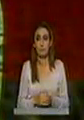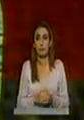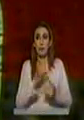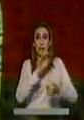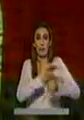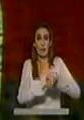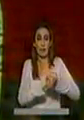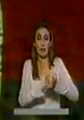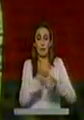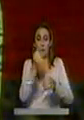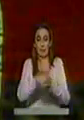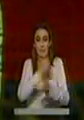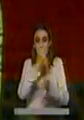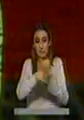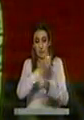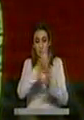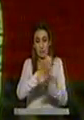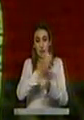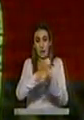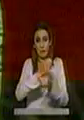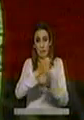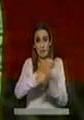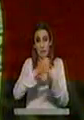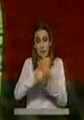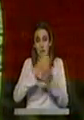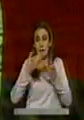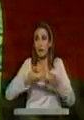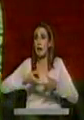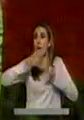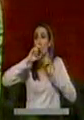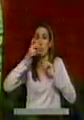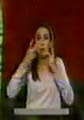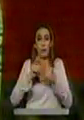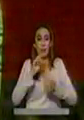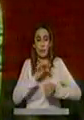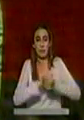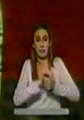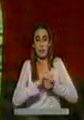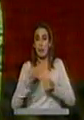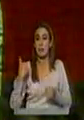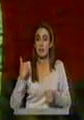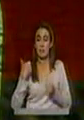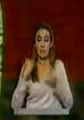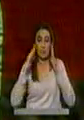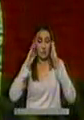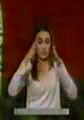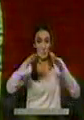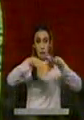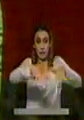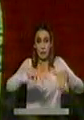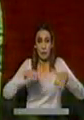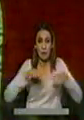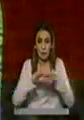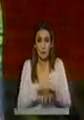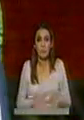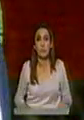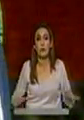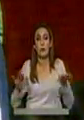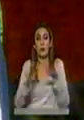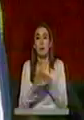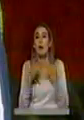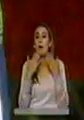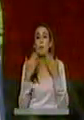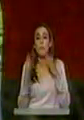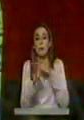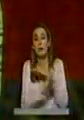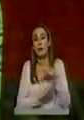hay café y necesitamos que la gente en nuestras islas maravillosas también se dedique a la agricultura. Pero como el turismo es su